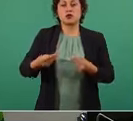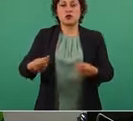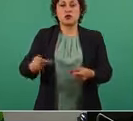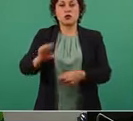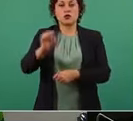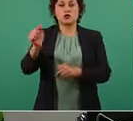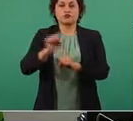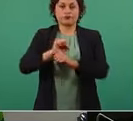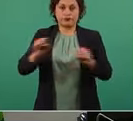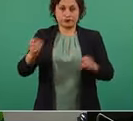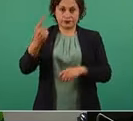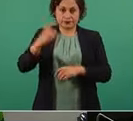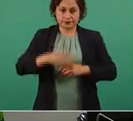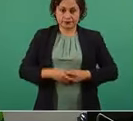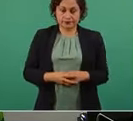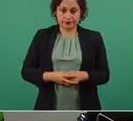Adelante.